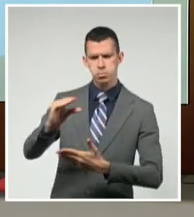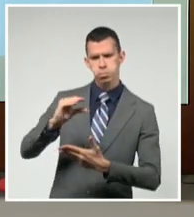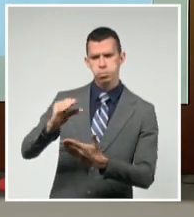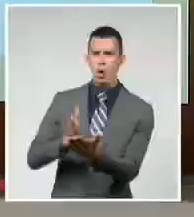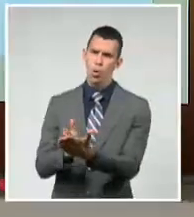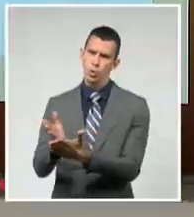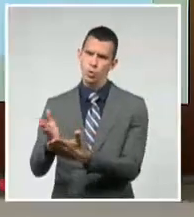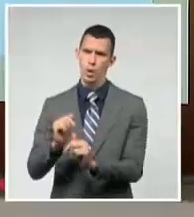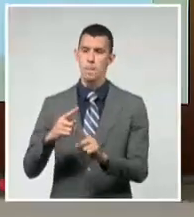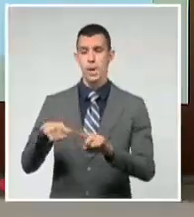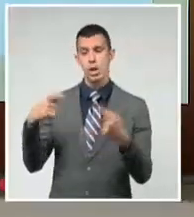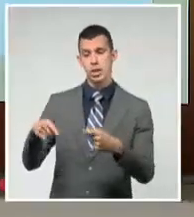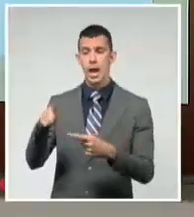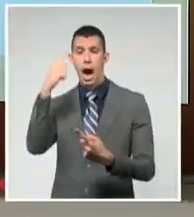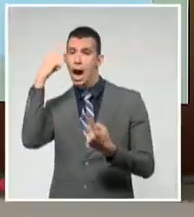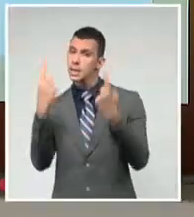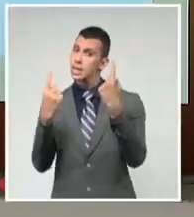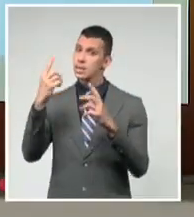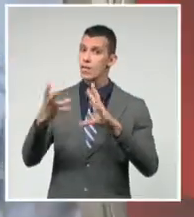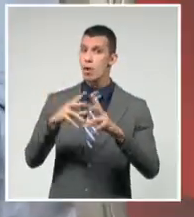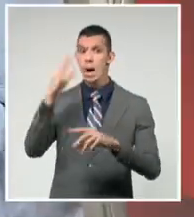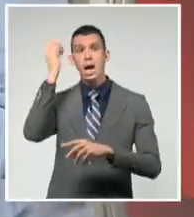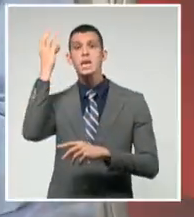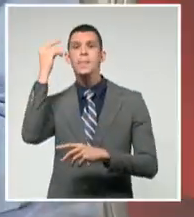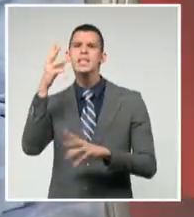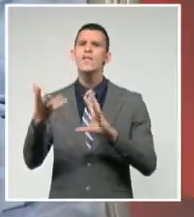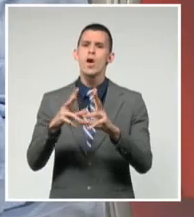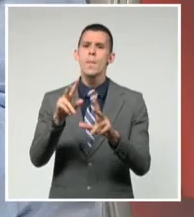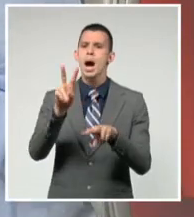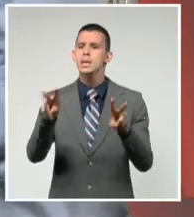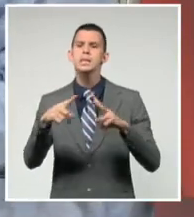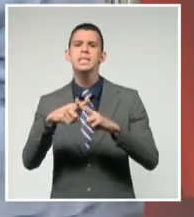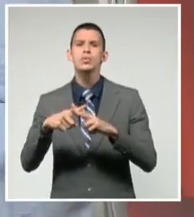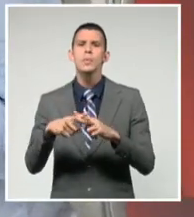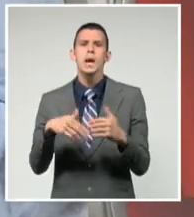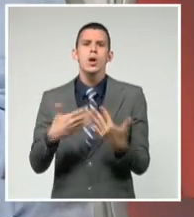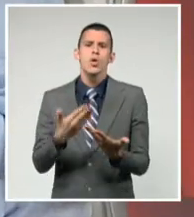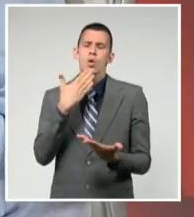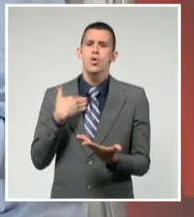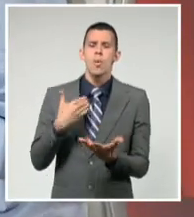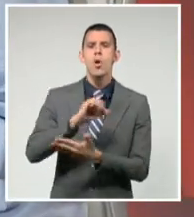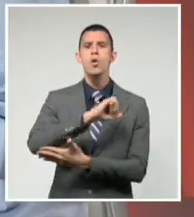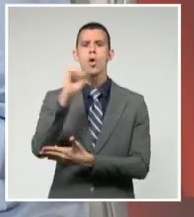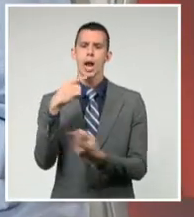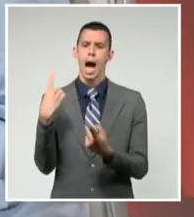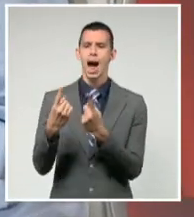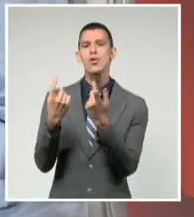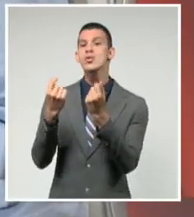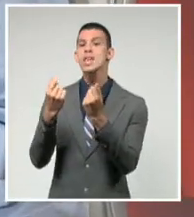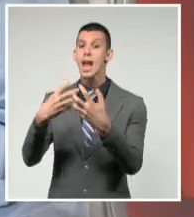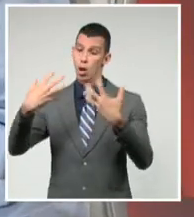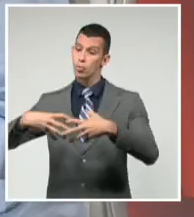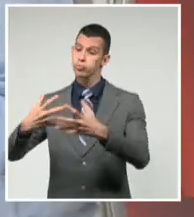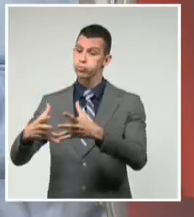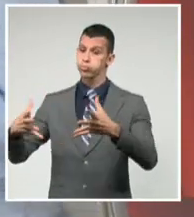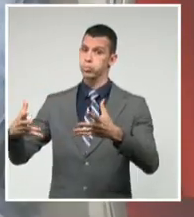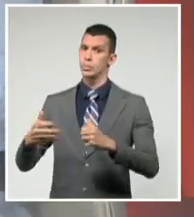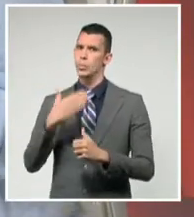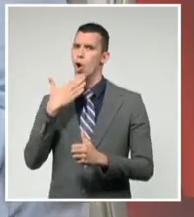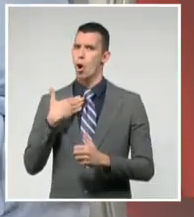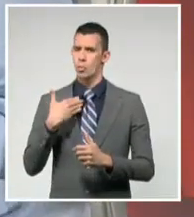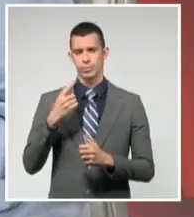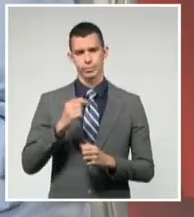generan que esas empresas producen en relación con los precios de los productos minoristas que tienen que ver mucho con el consumo de la población se